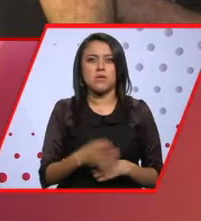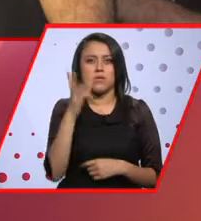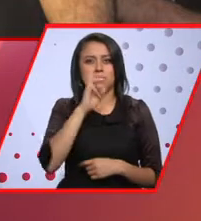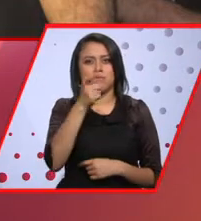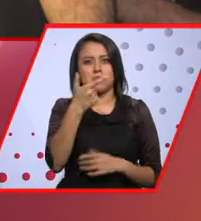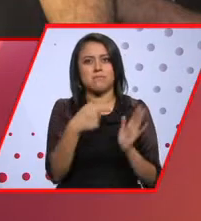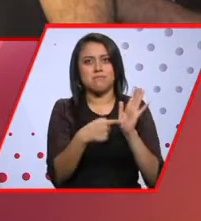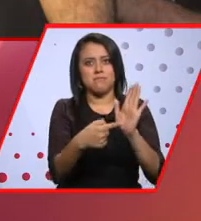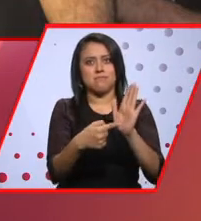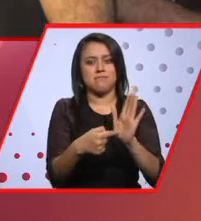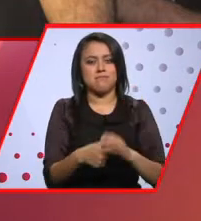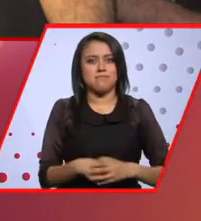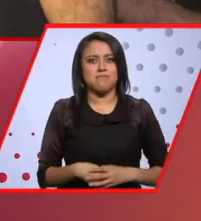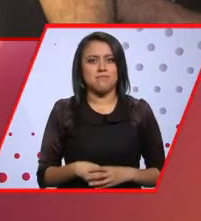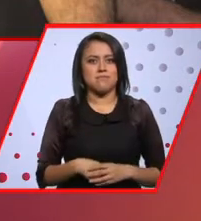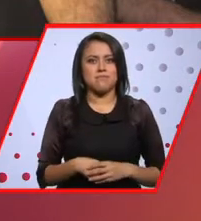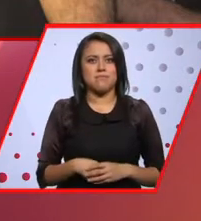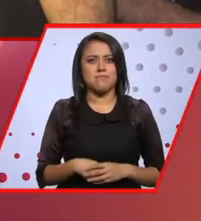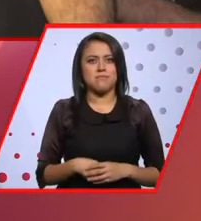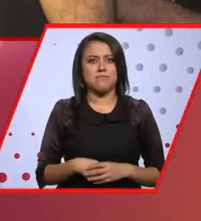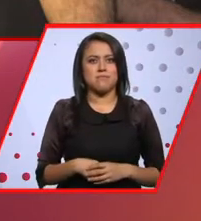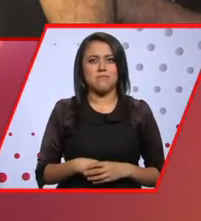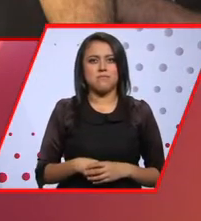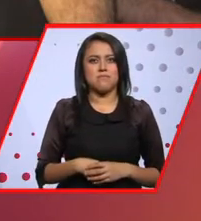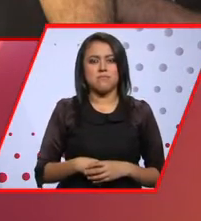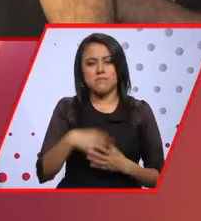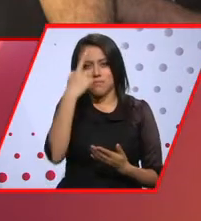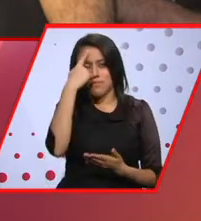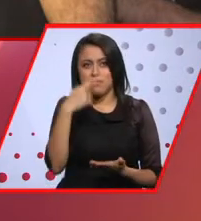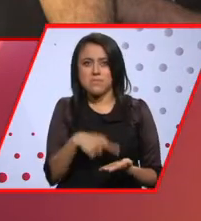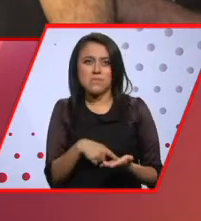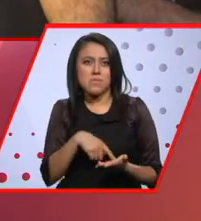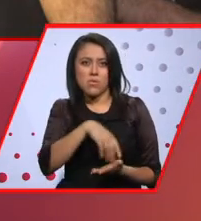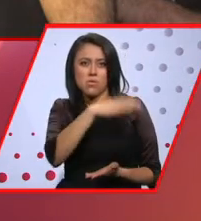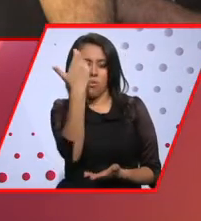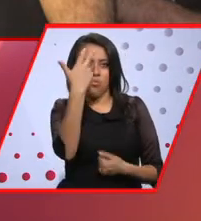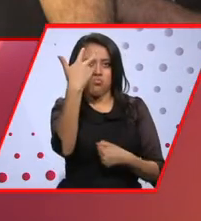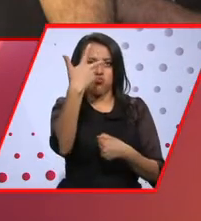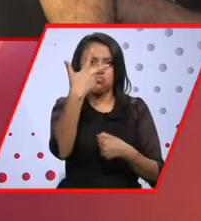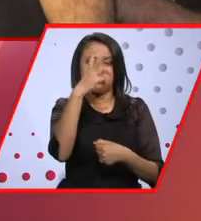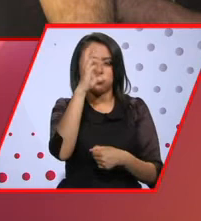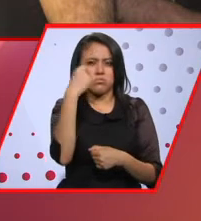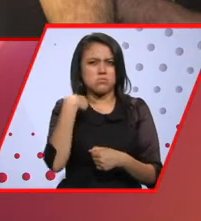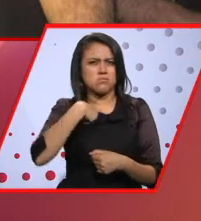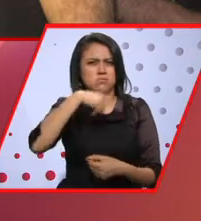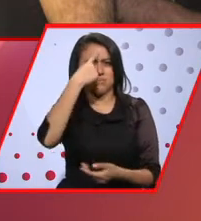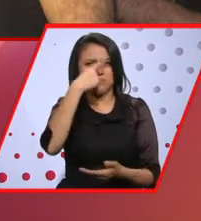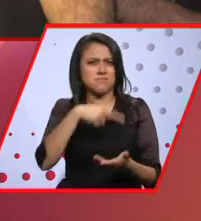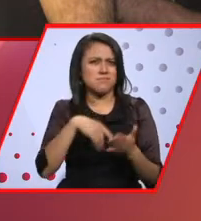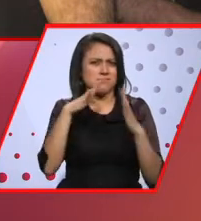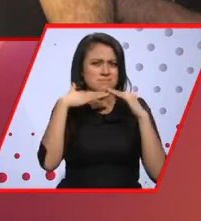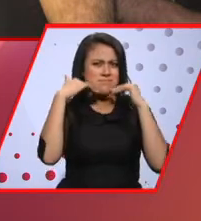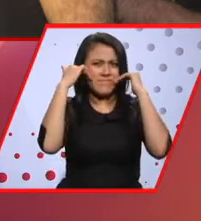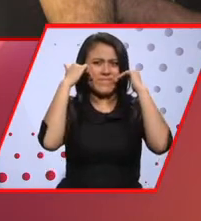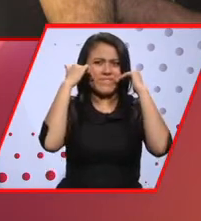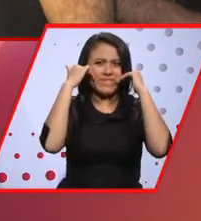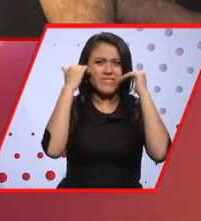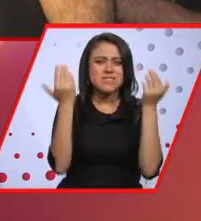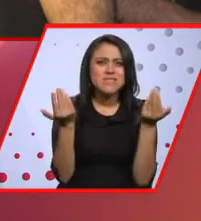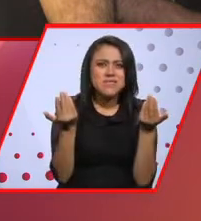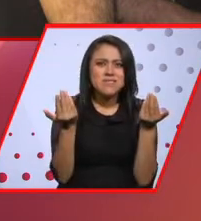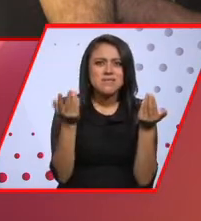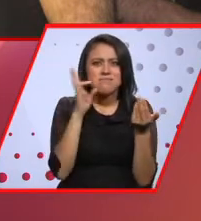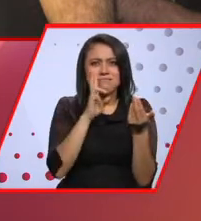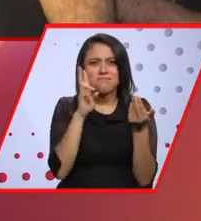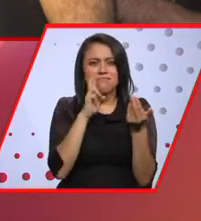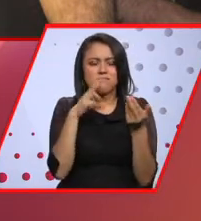Esa. Donde está, no sé si lo pescó la cámara en el momento, pero me da la impresión de que se ríe. Y el malvado